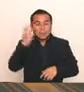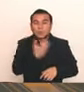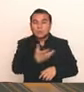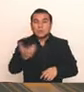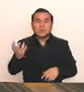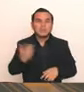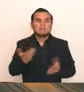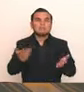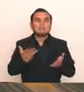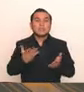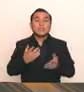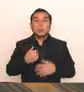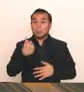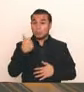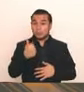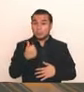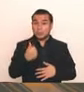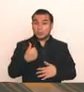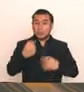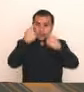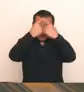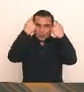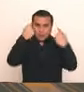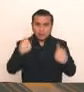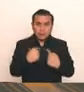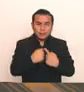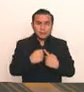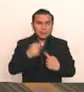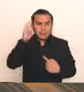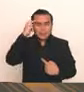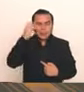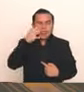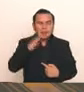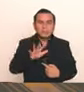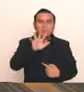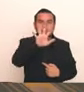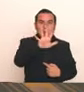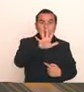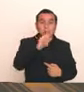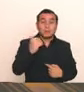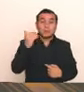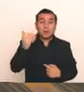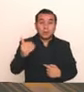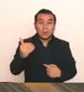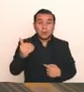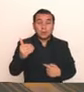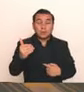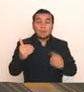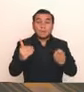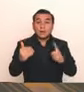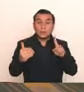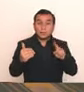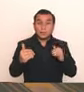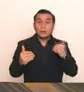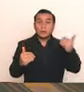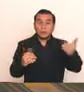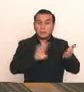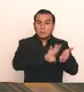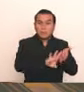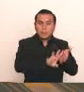su calificación crediticia por ejemplo si un crédito dura cinco años y ha pagado cuatro las personas naturales y jurídicas con